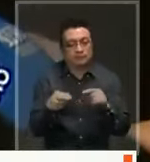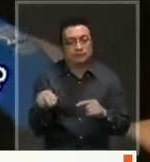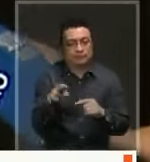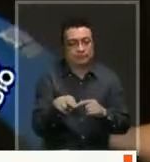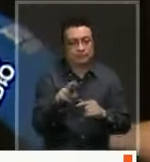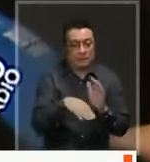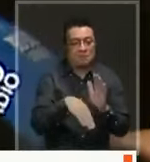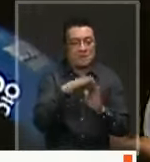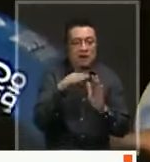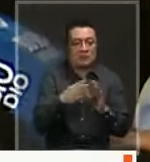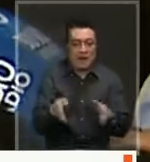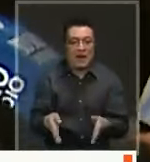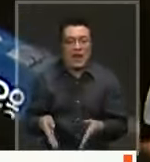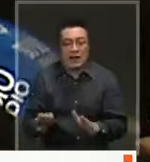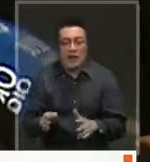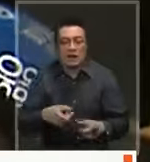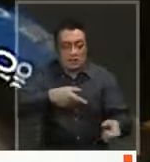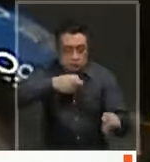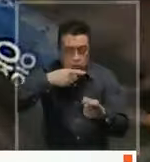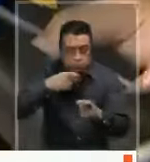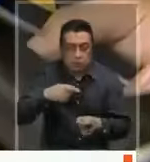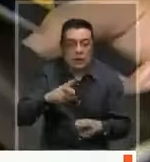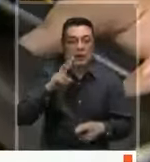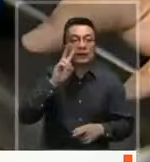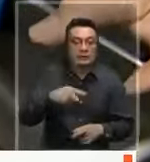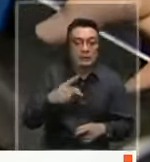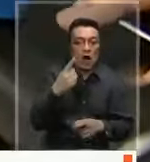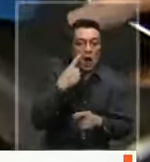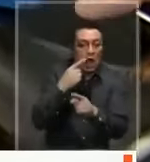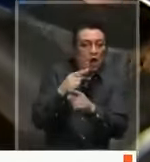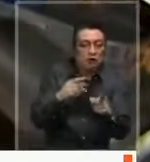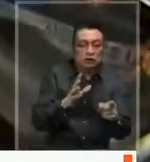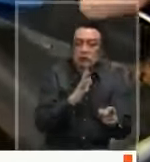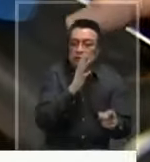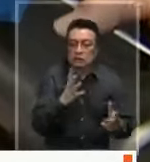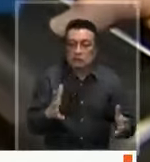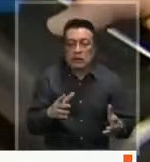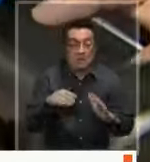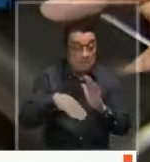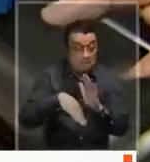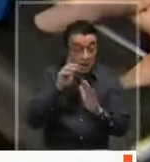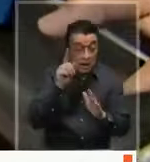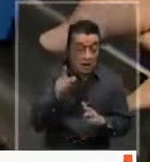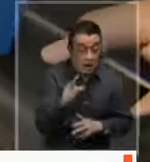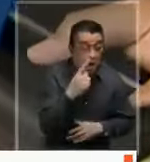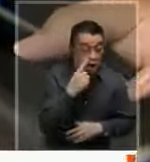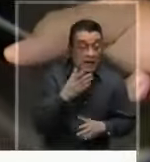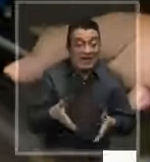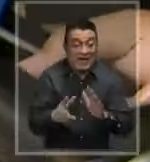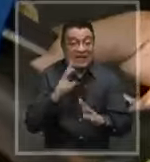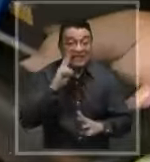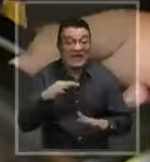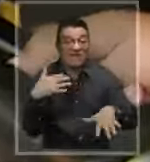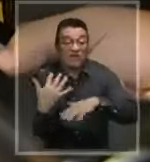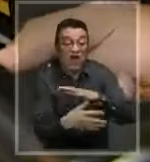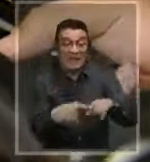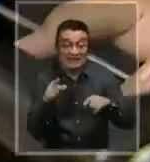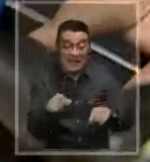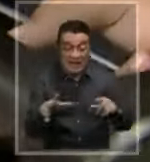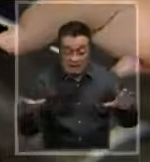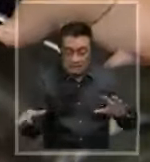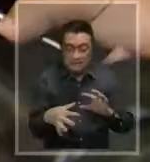cantidad en la vida pública con armas de fuego y sin autor conocido por uno de los factores principales del gobierno en el plan cle sin violencia tiene que ver